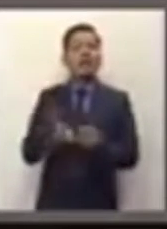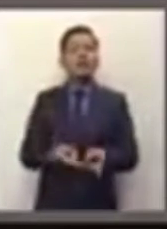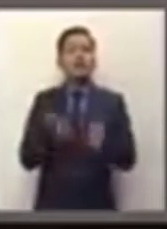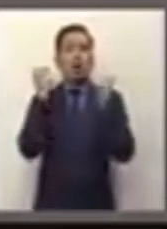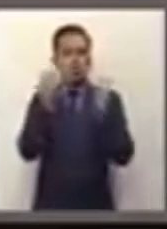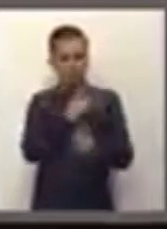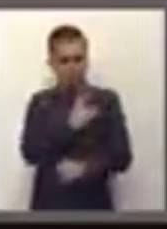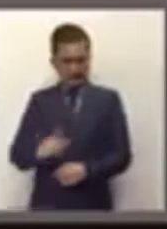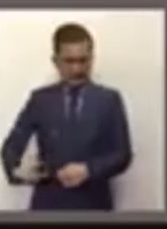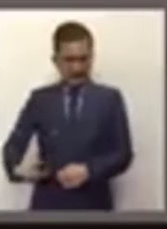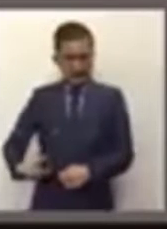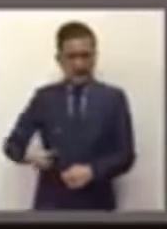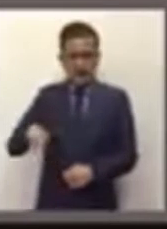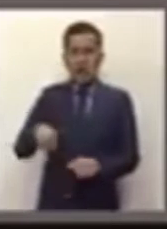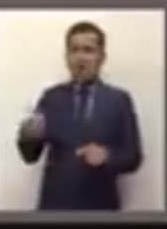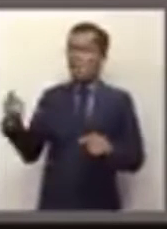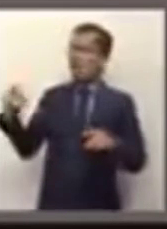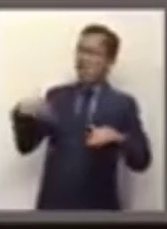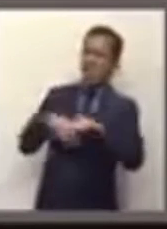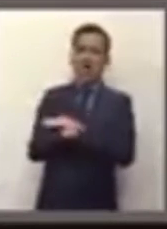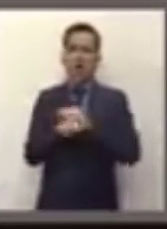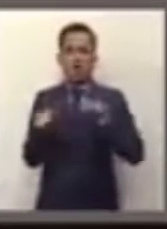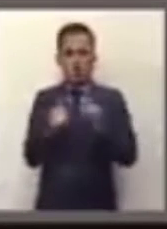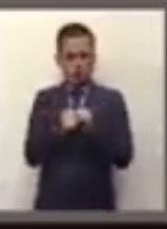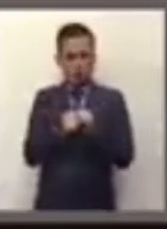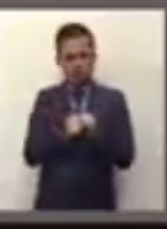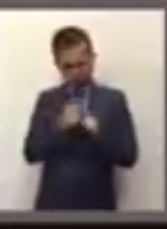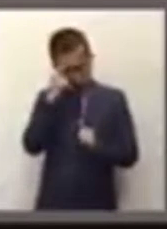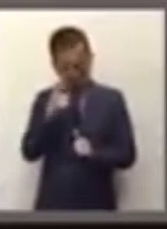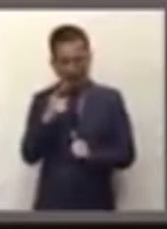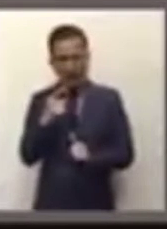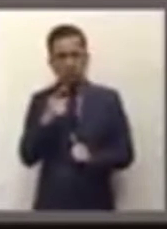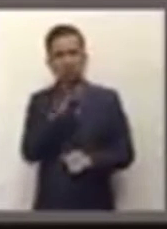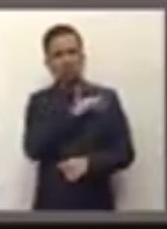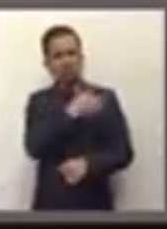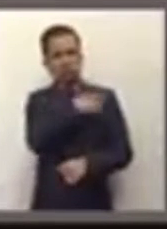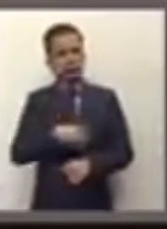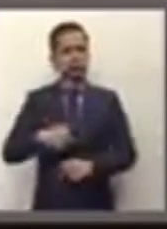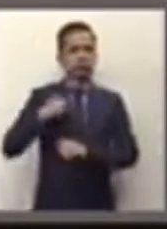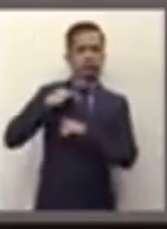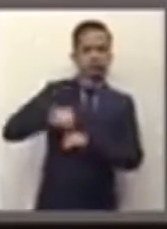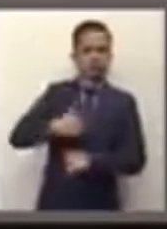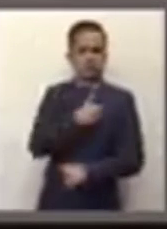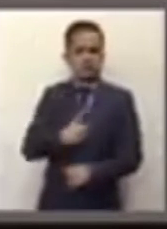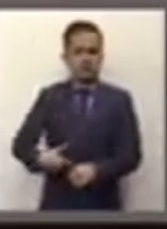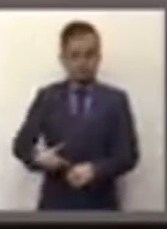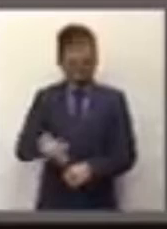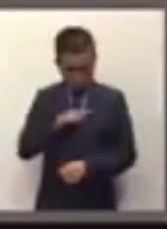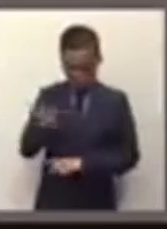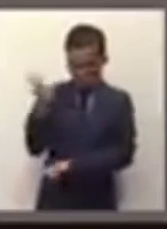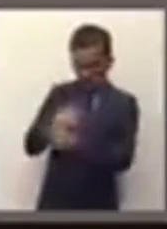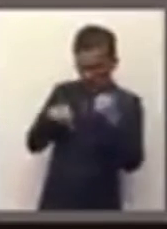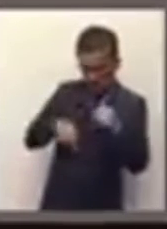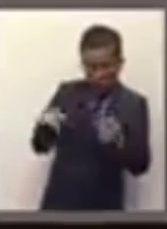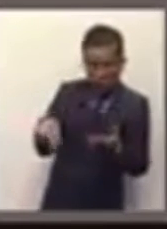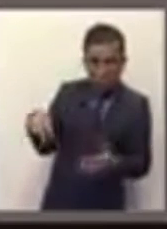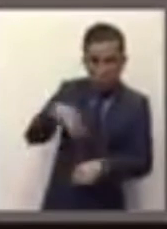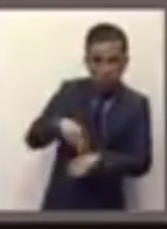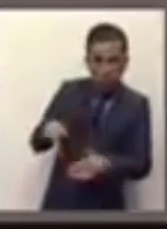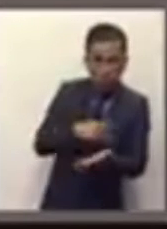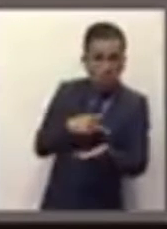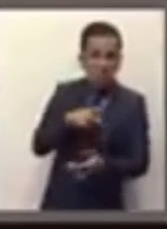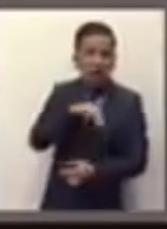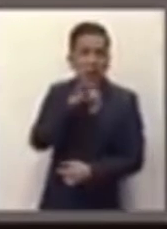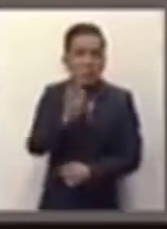entró por la puerta trasera y con violencia tuvo que tomar protesta y no pudo venir nunca más a esta soberanía, porque se robó